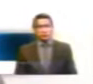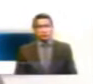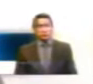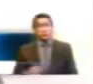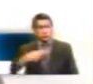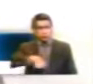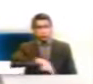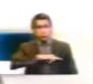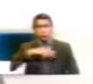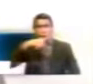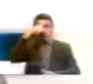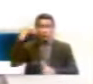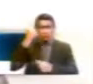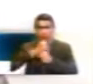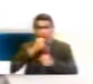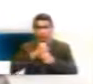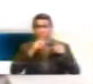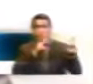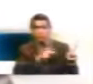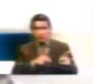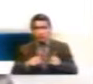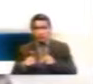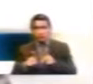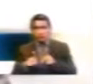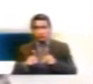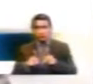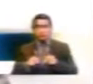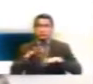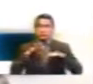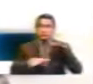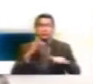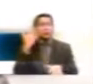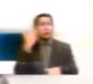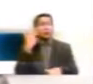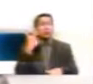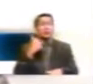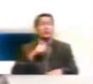trabajando, preveyendo lo que podría suceder como fecha de tentativa, que fue el